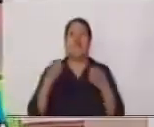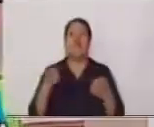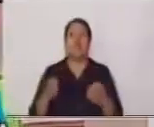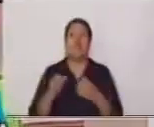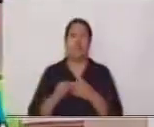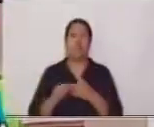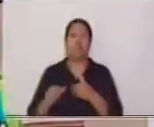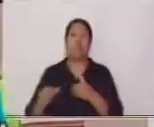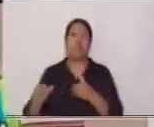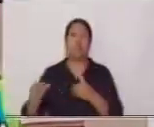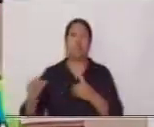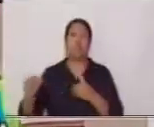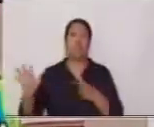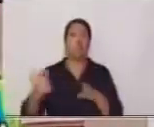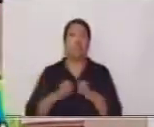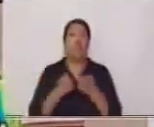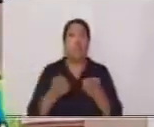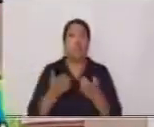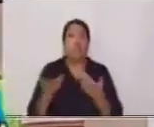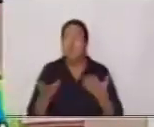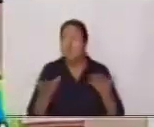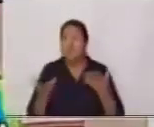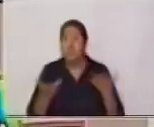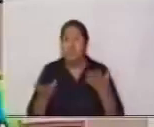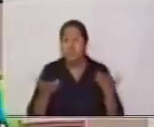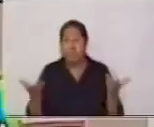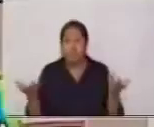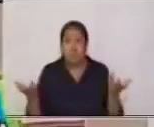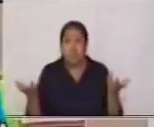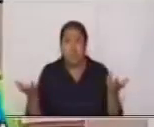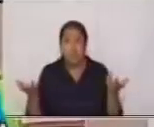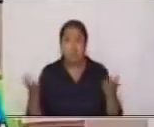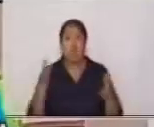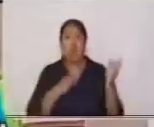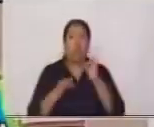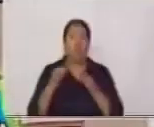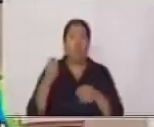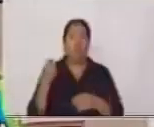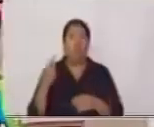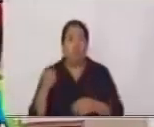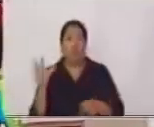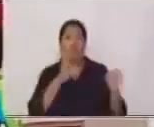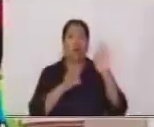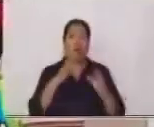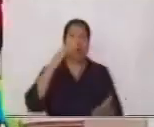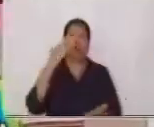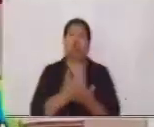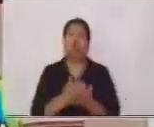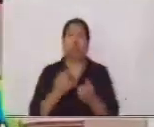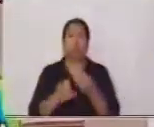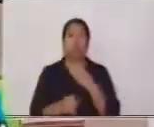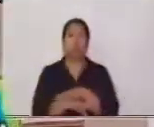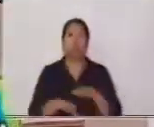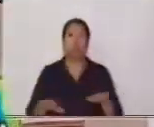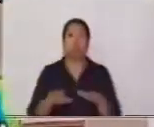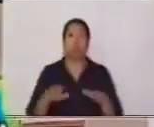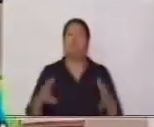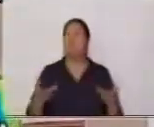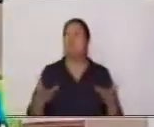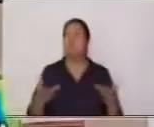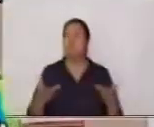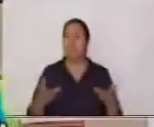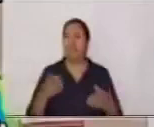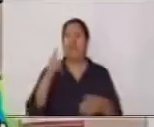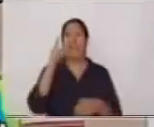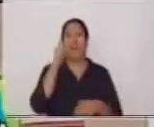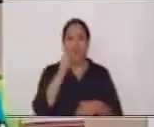las personas no saben si ya terminaste de narrar tu experiencia o aún hace falta información. Por eso es importante que conozcas las frases